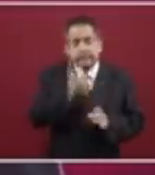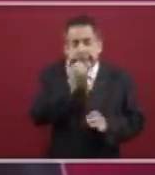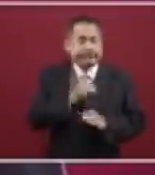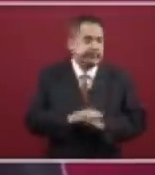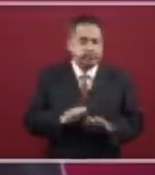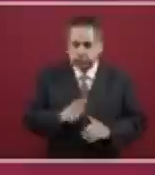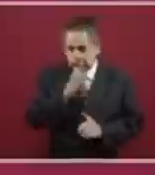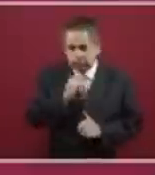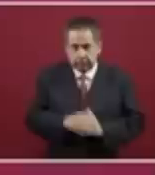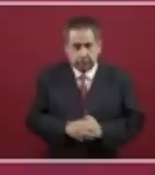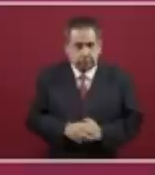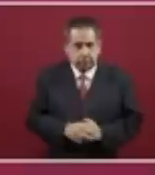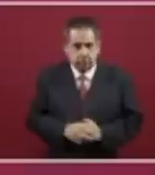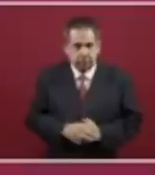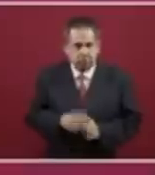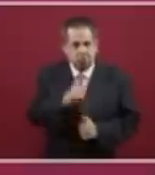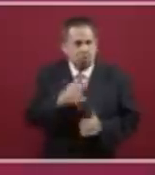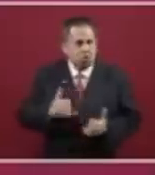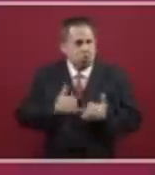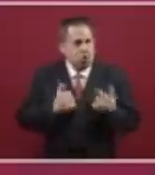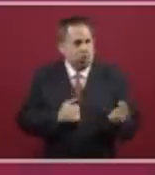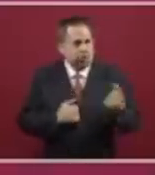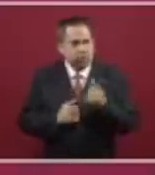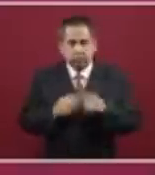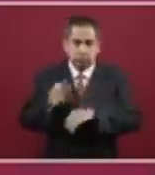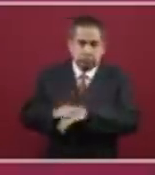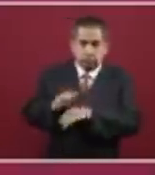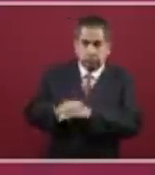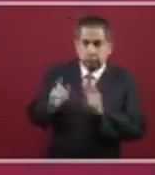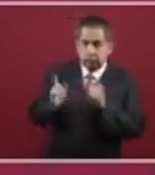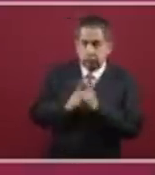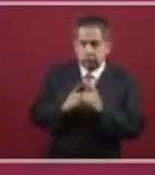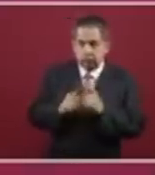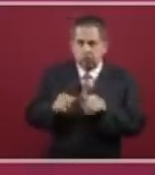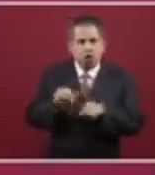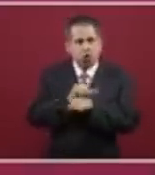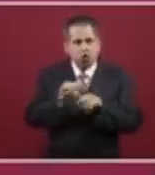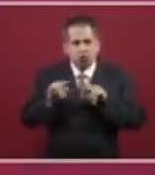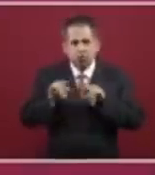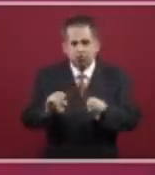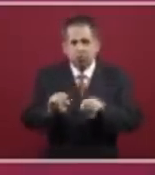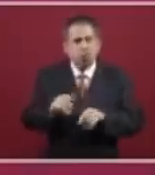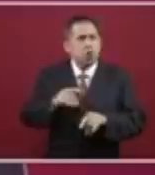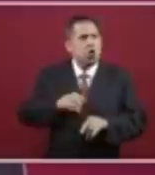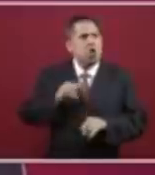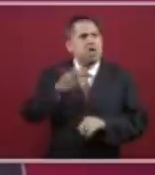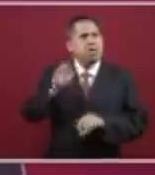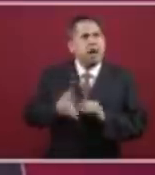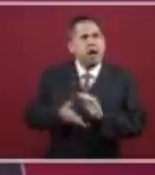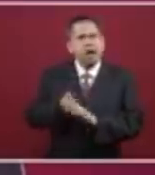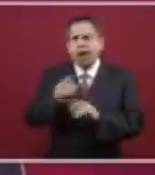dijo un joven cuando se aparejó el día que iba yo a